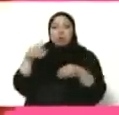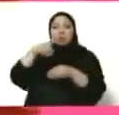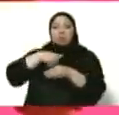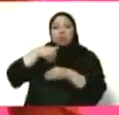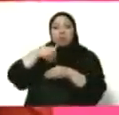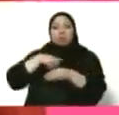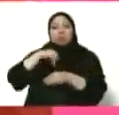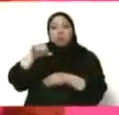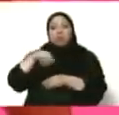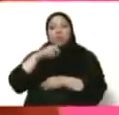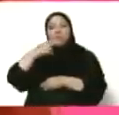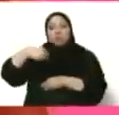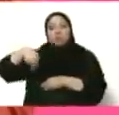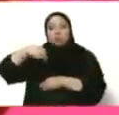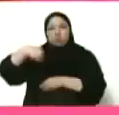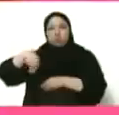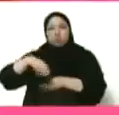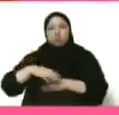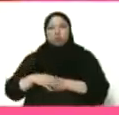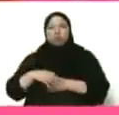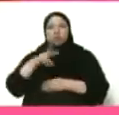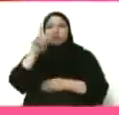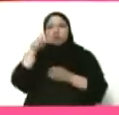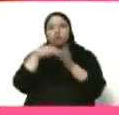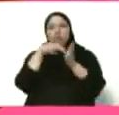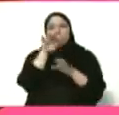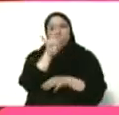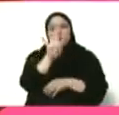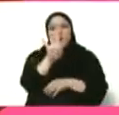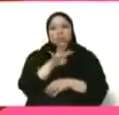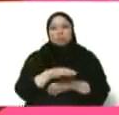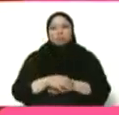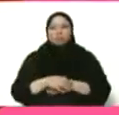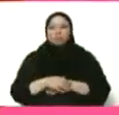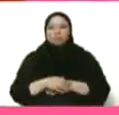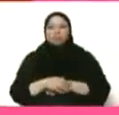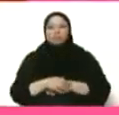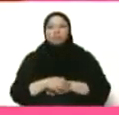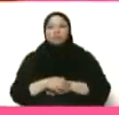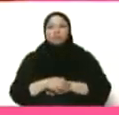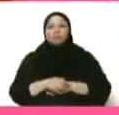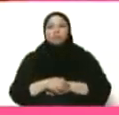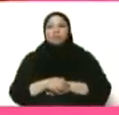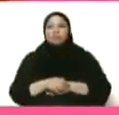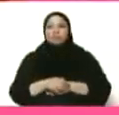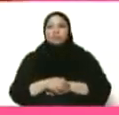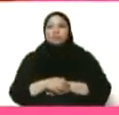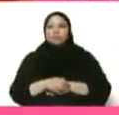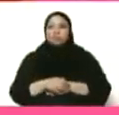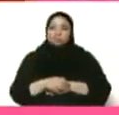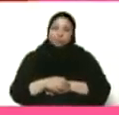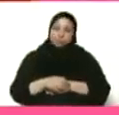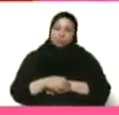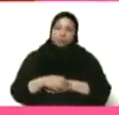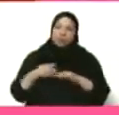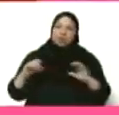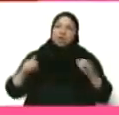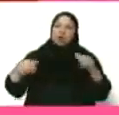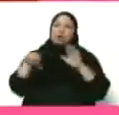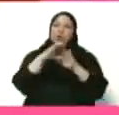en junio del 2004 y dijo, están entrando por esta